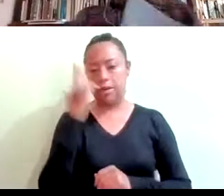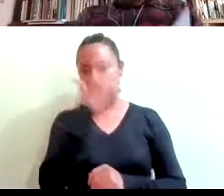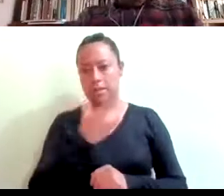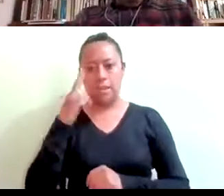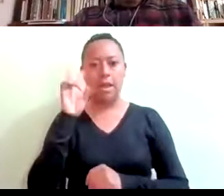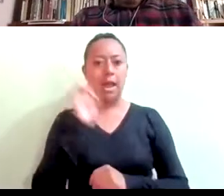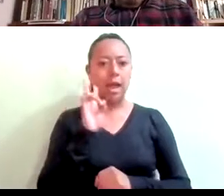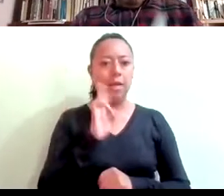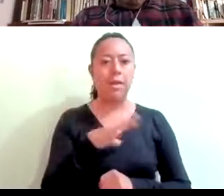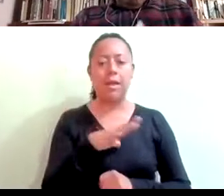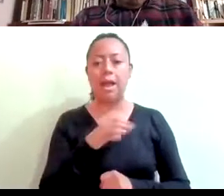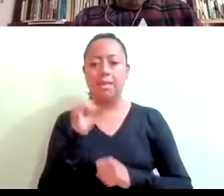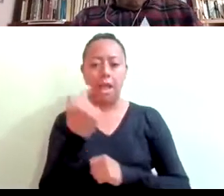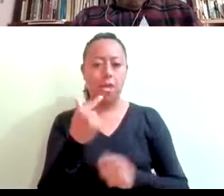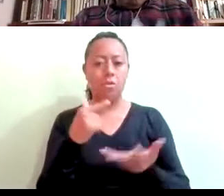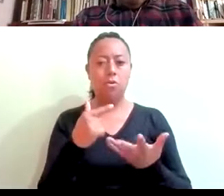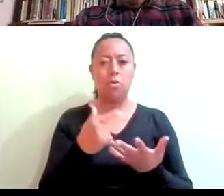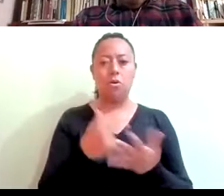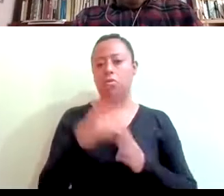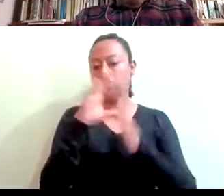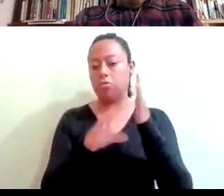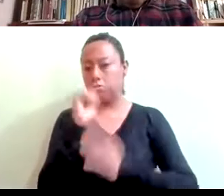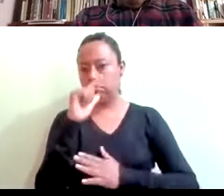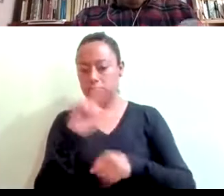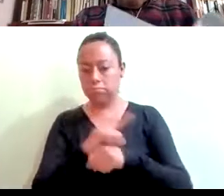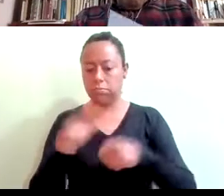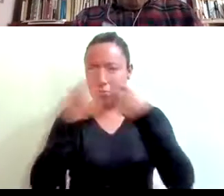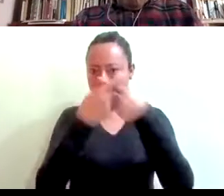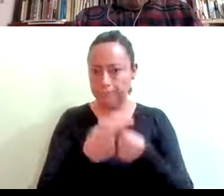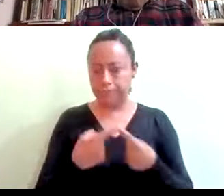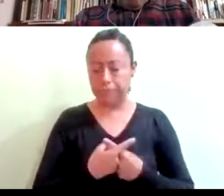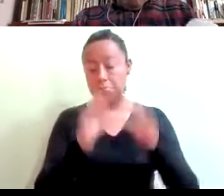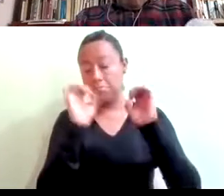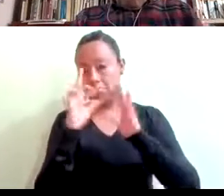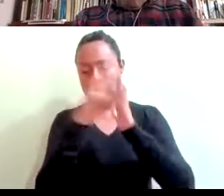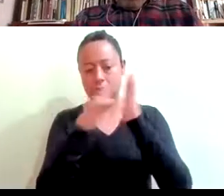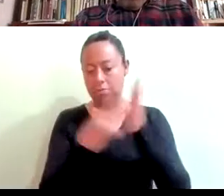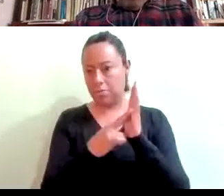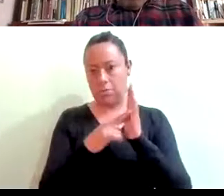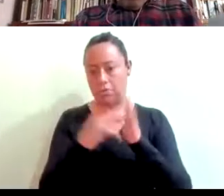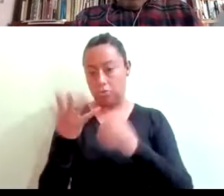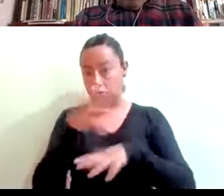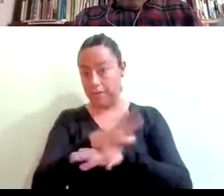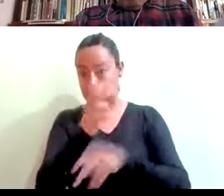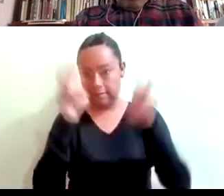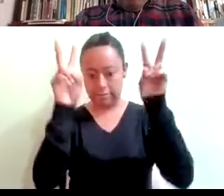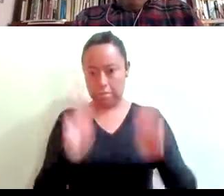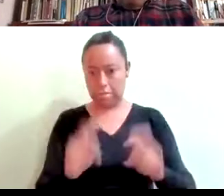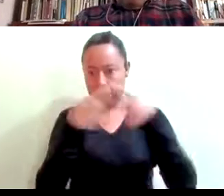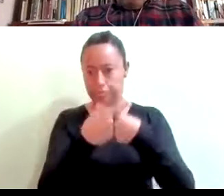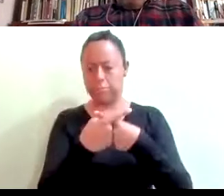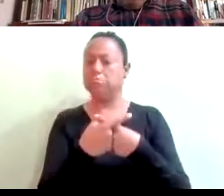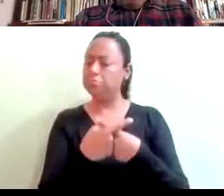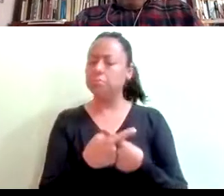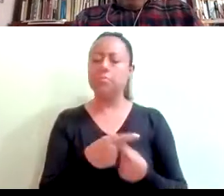de alguna inconstitucionalidad o alguna violación al marco competencial. Por supuesto que estaríamos dispuestos a